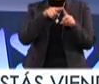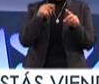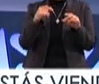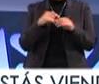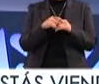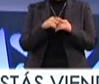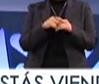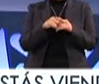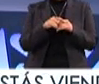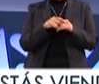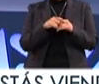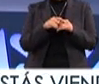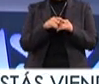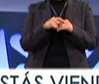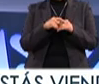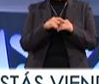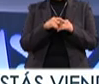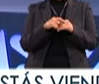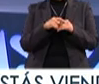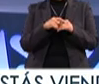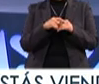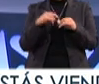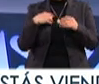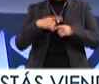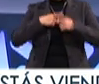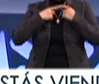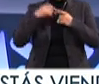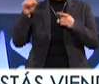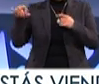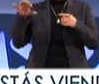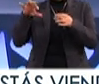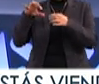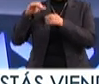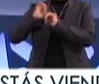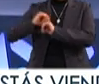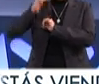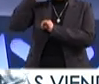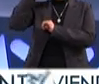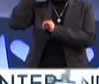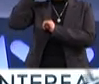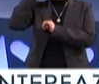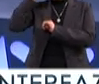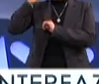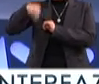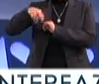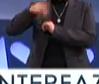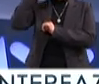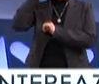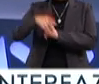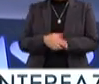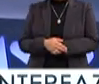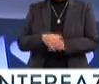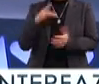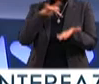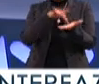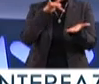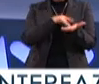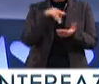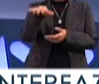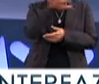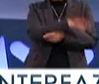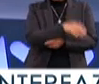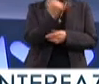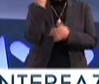direcciones de la Organización de las Naciones Unidas en México, que estaban apoyando